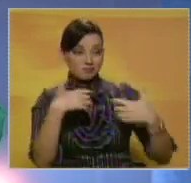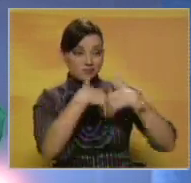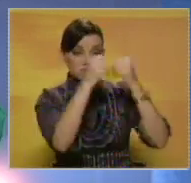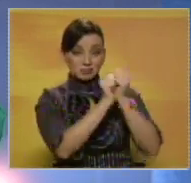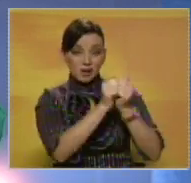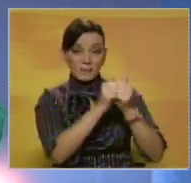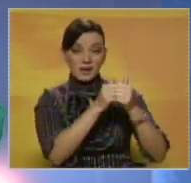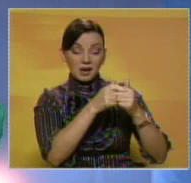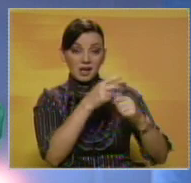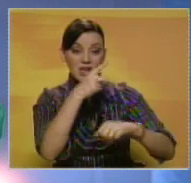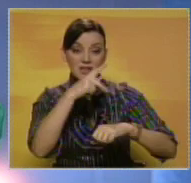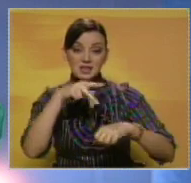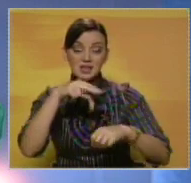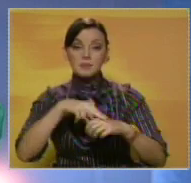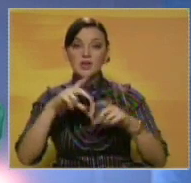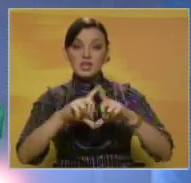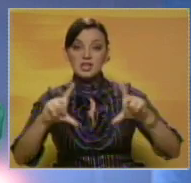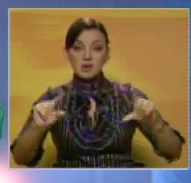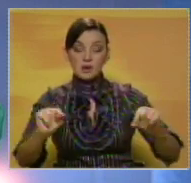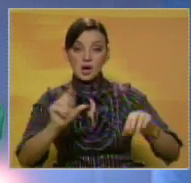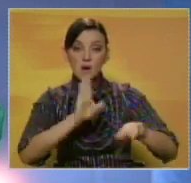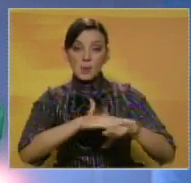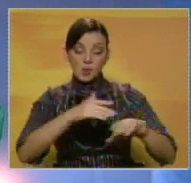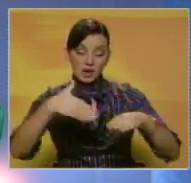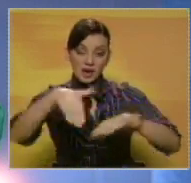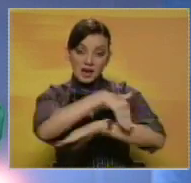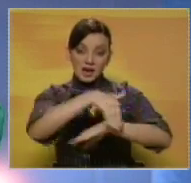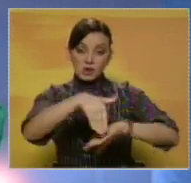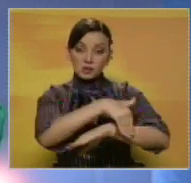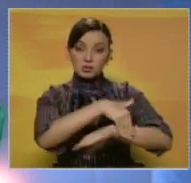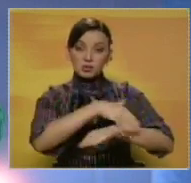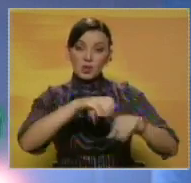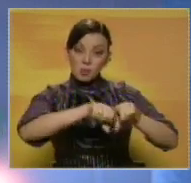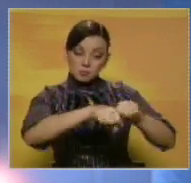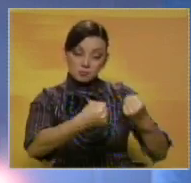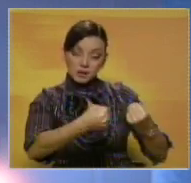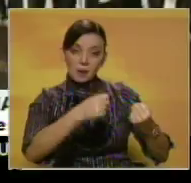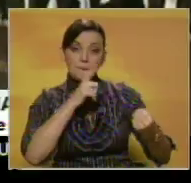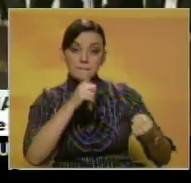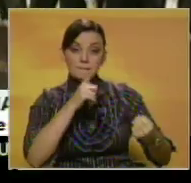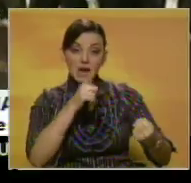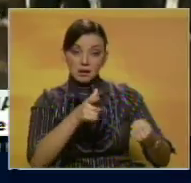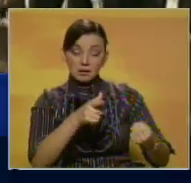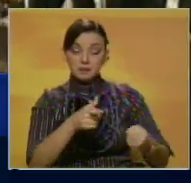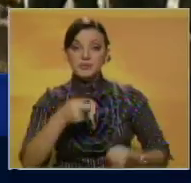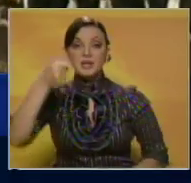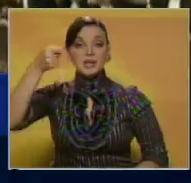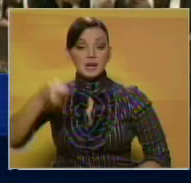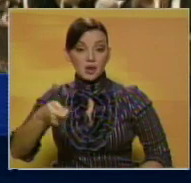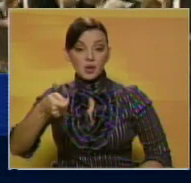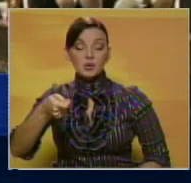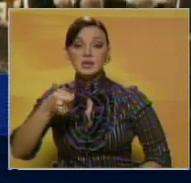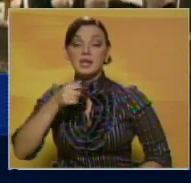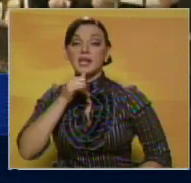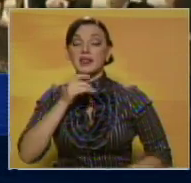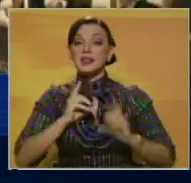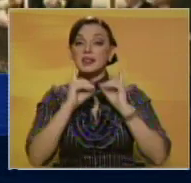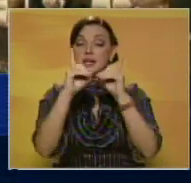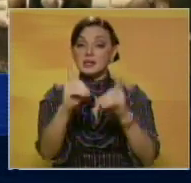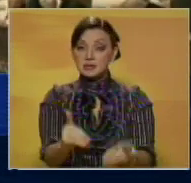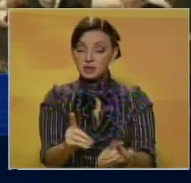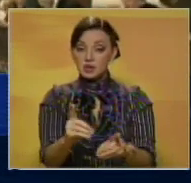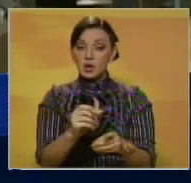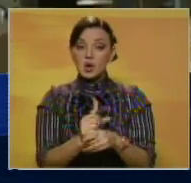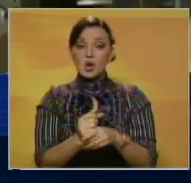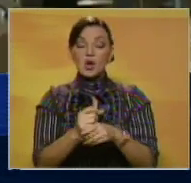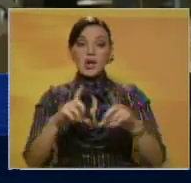daños irreversibles ocasionados por la construcción de una carretera paralela al río San Juan. La Corte dictaminó que Nicaragua vulneró el derecho